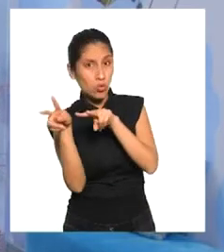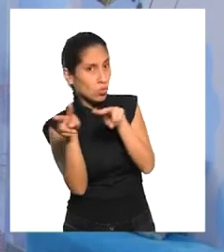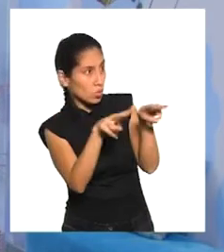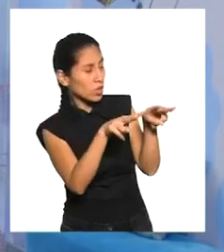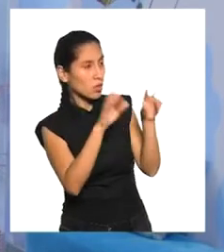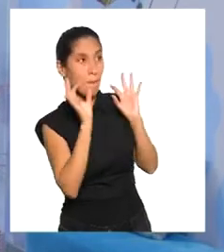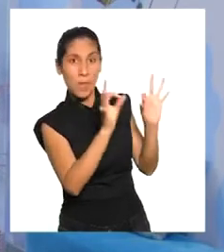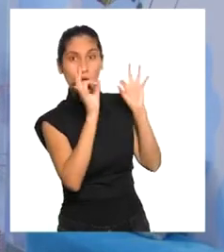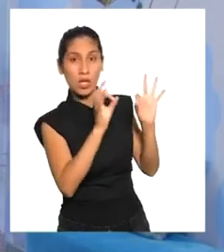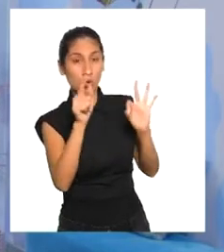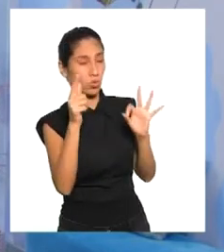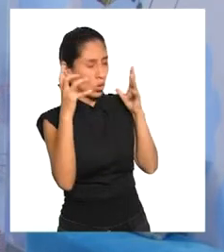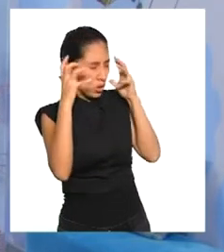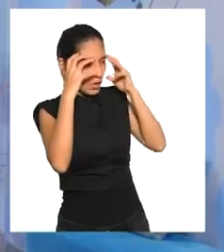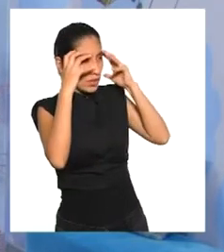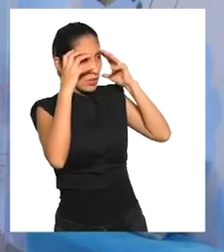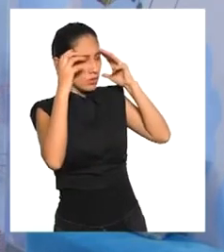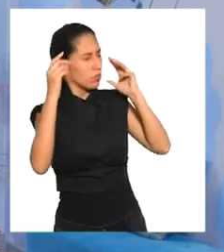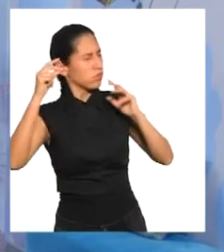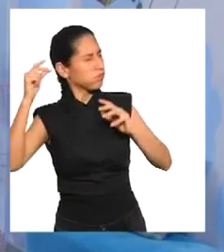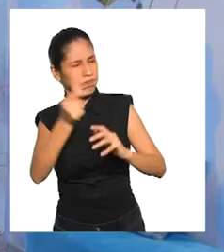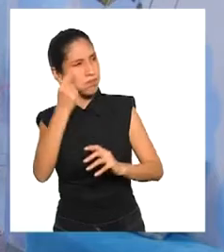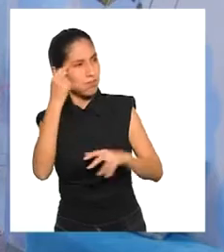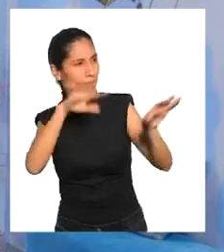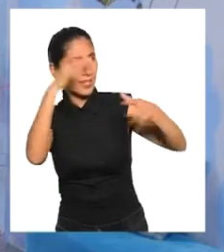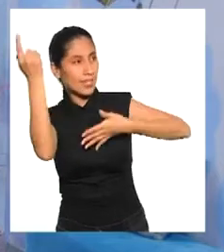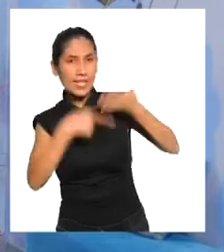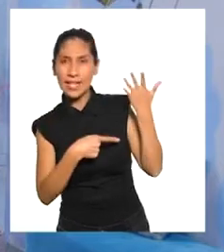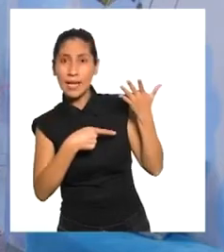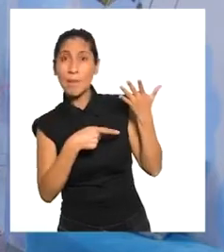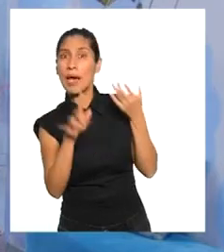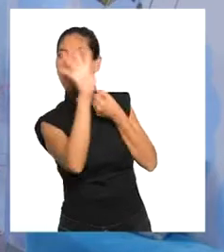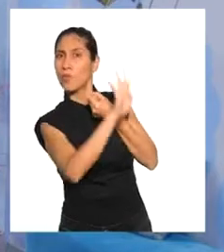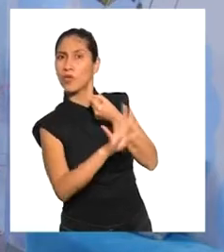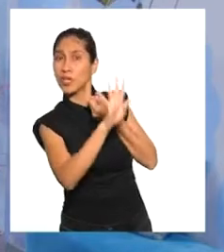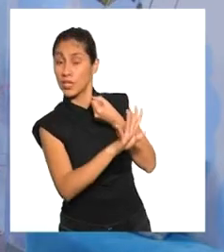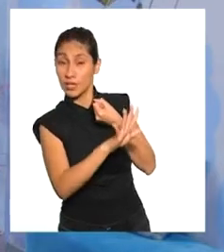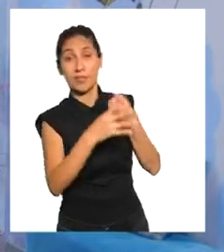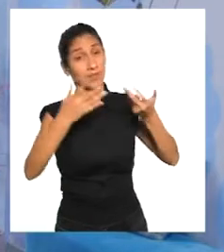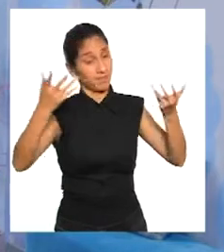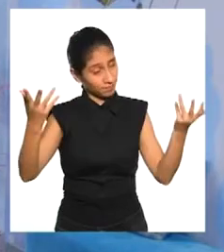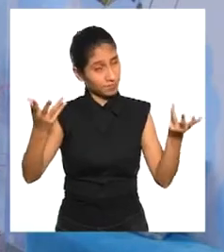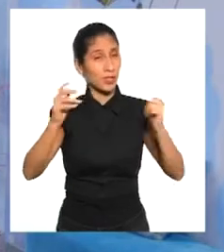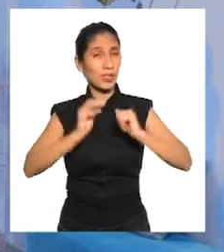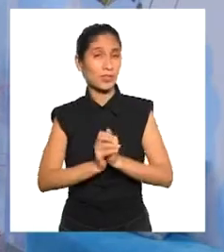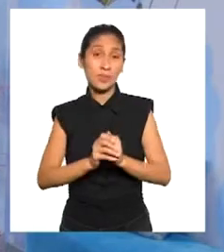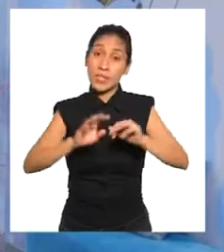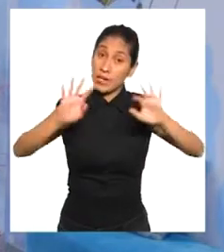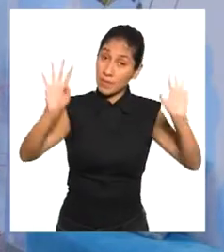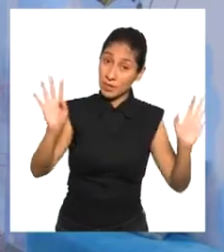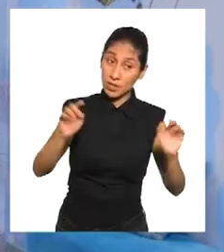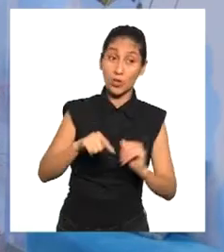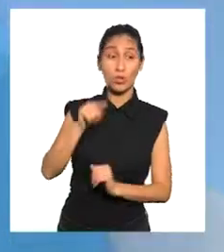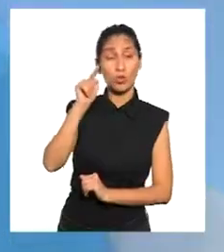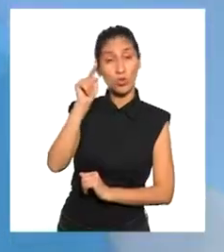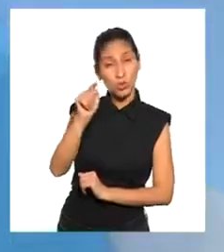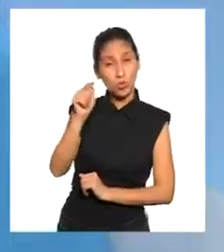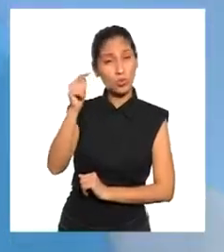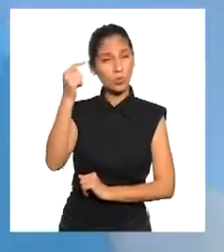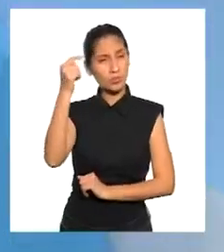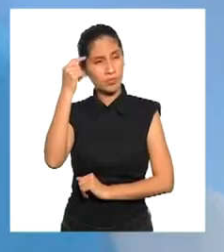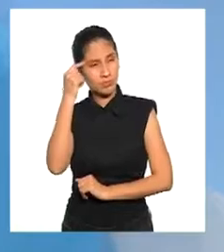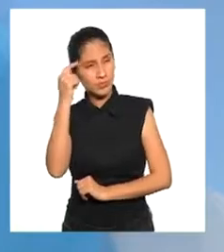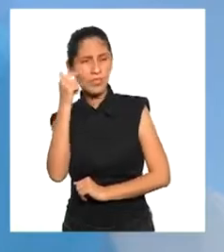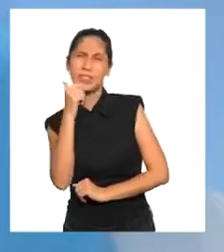empuja a actuar de una forma rápida para solucionar dicha situación. Por eso, tal vez en lugar de enfocarnos